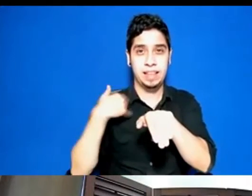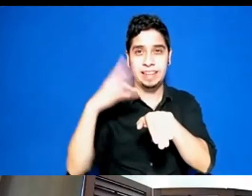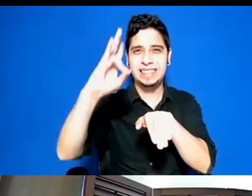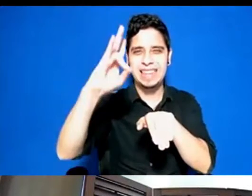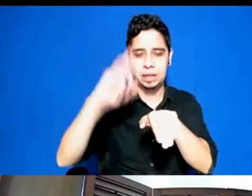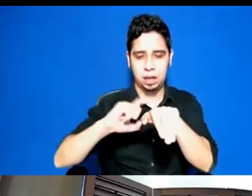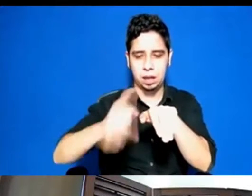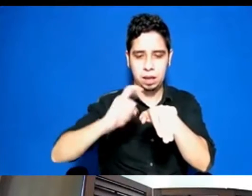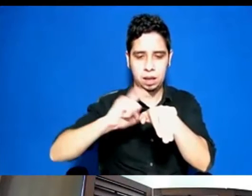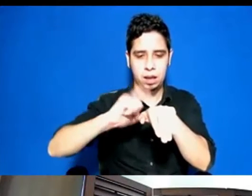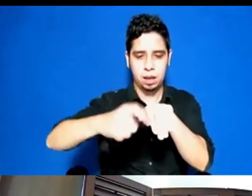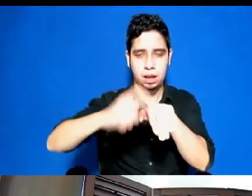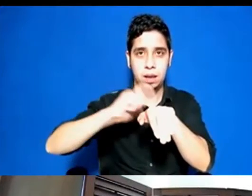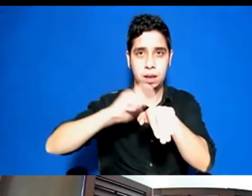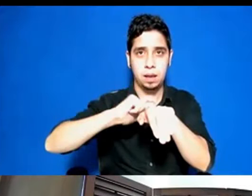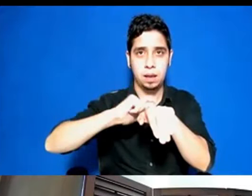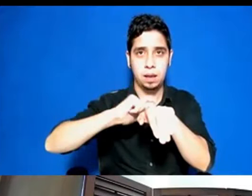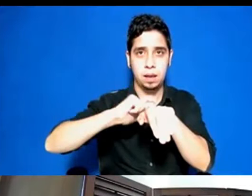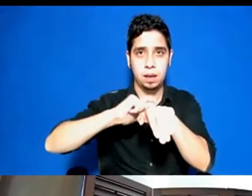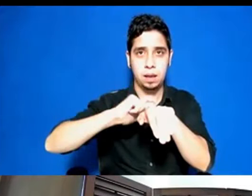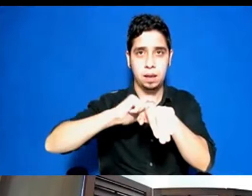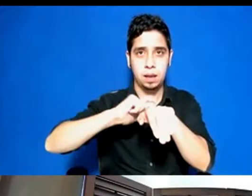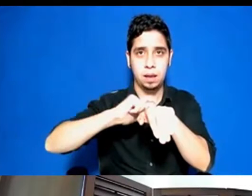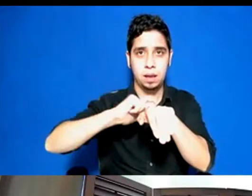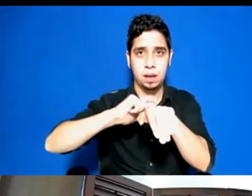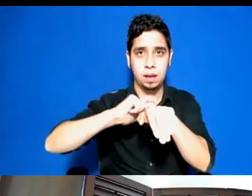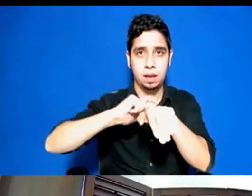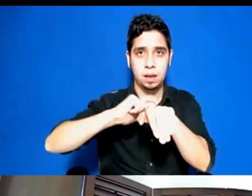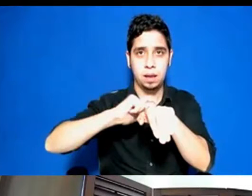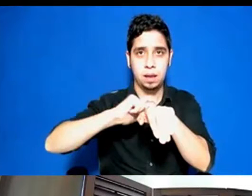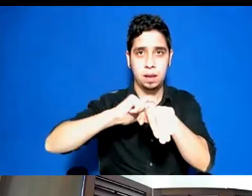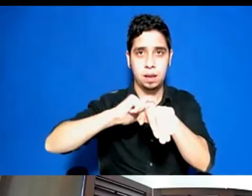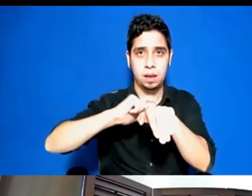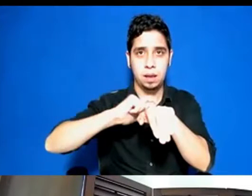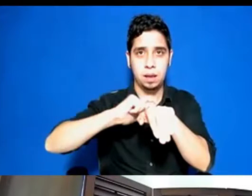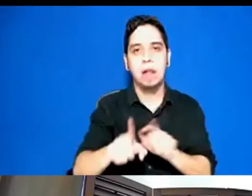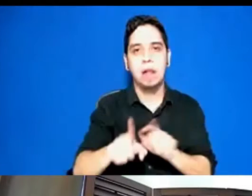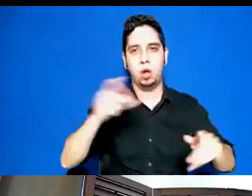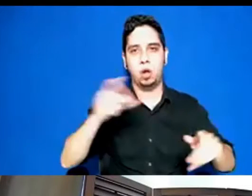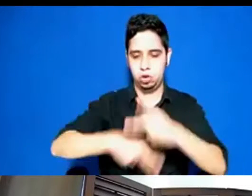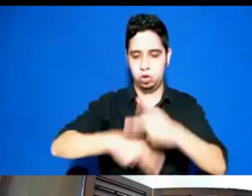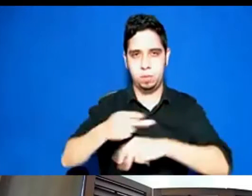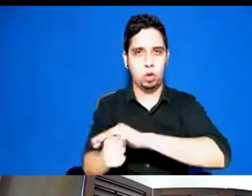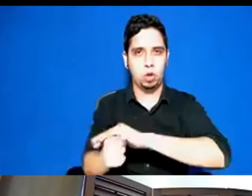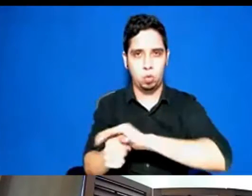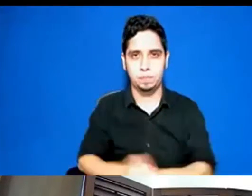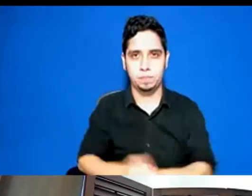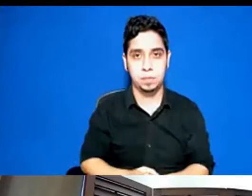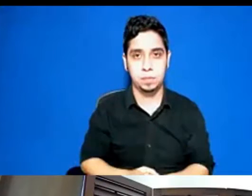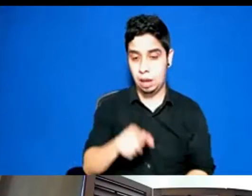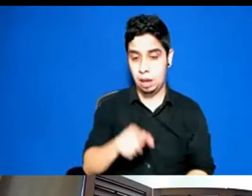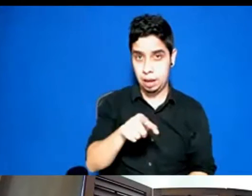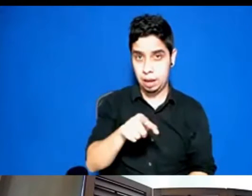como carey, tortuga verde. Exacto. Y ellas cruzan el Atlántico